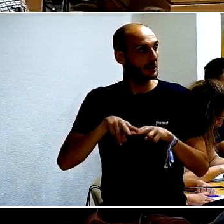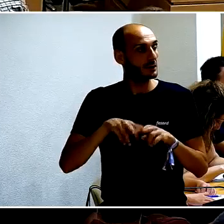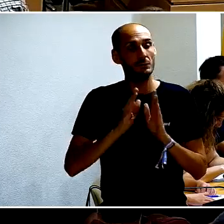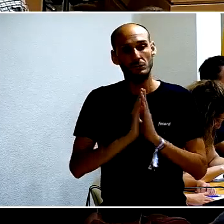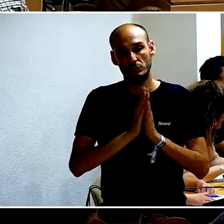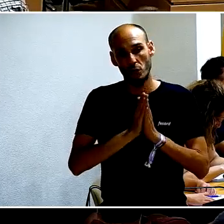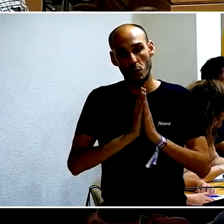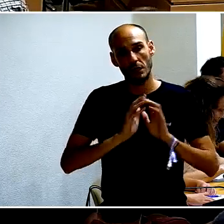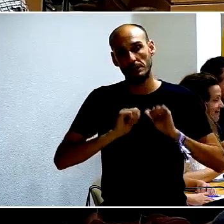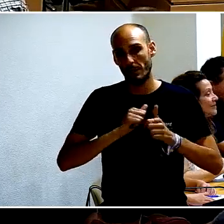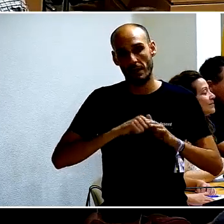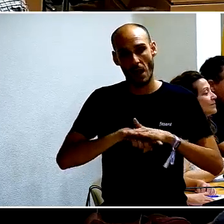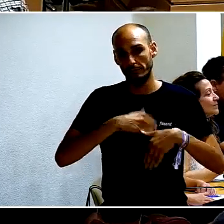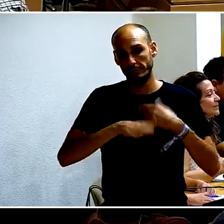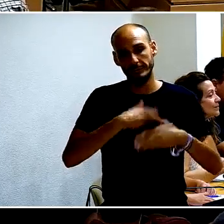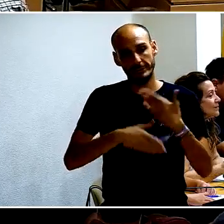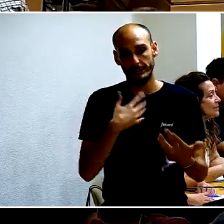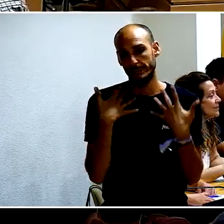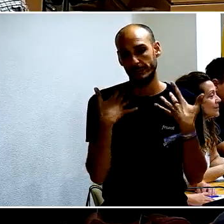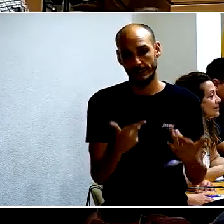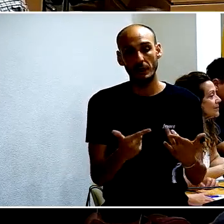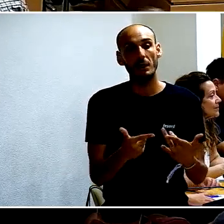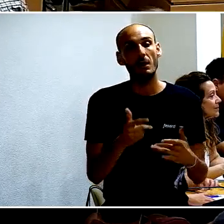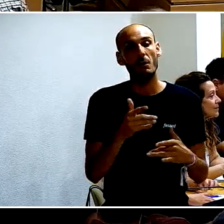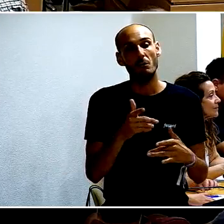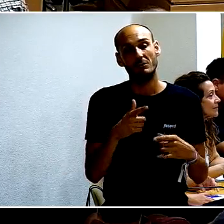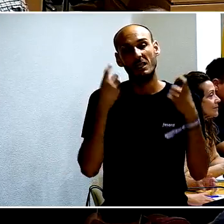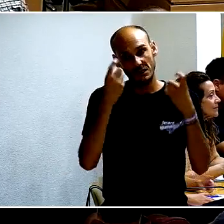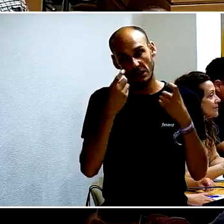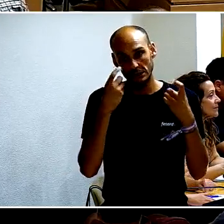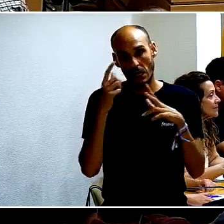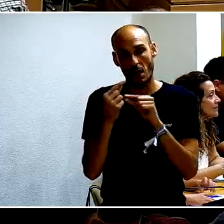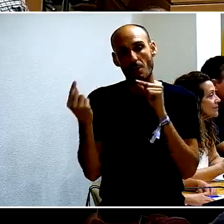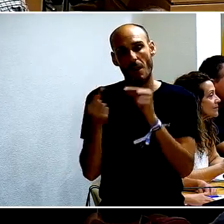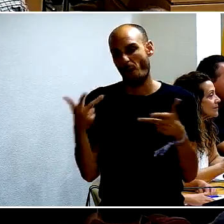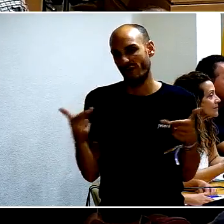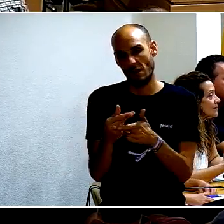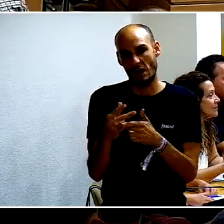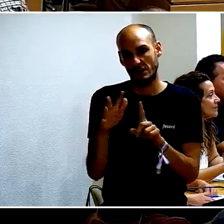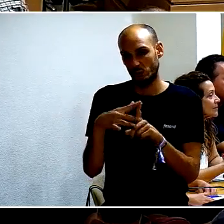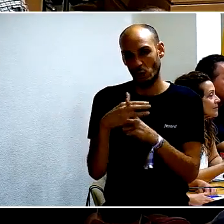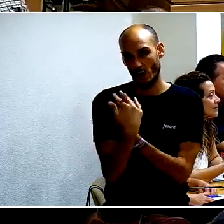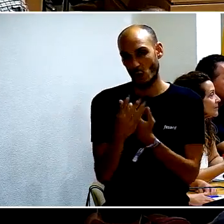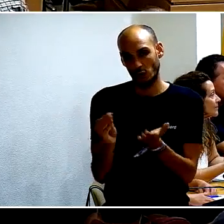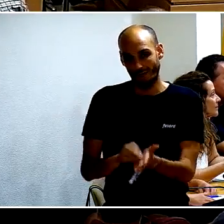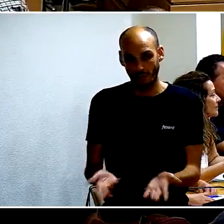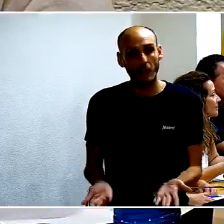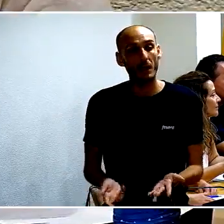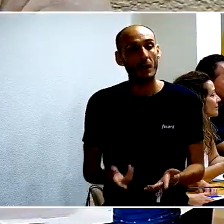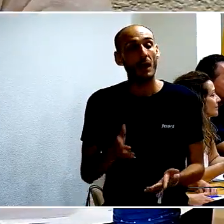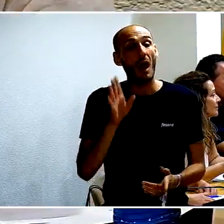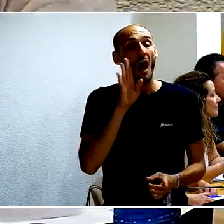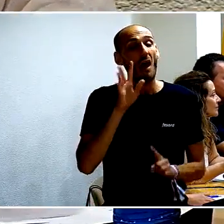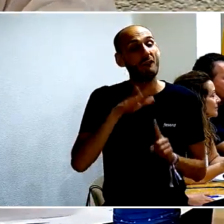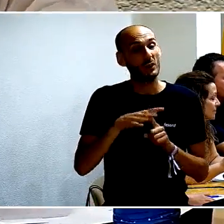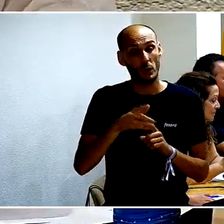los trámites necesarios para evitar que tengamos que aprobar en el Pleno cada vez este tipo de situaciones. Y me refiero no a las facturas de otros